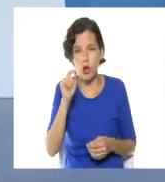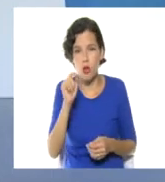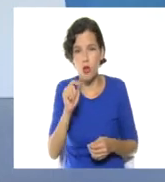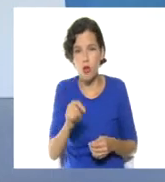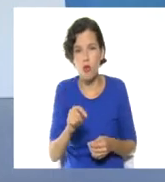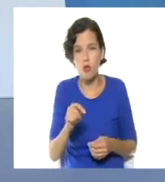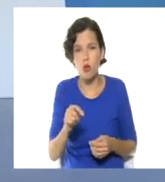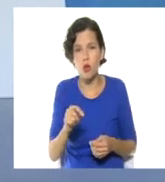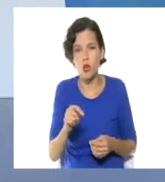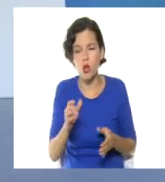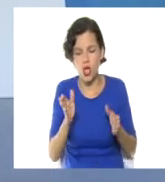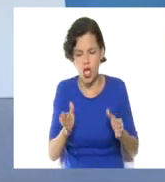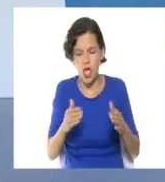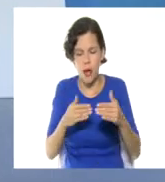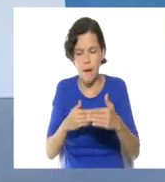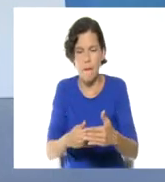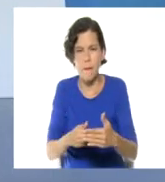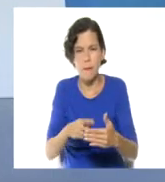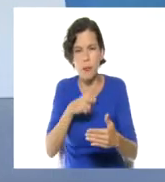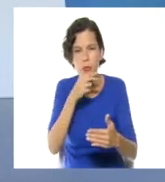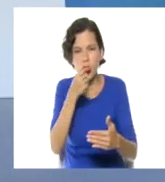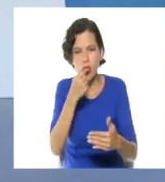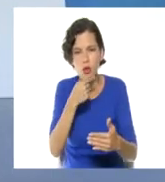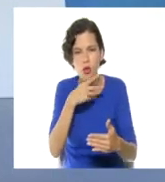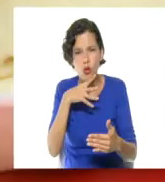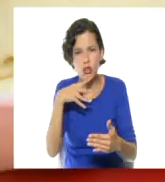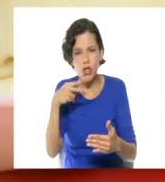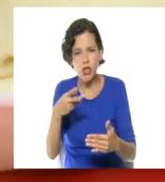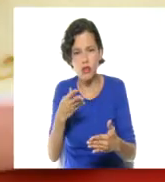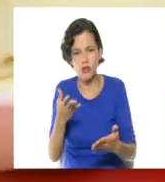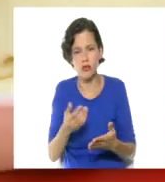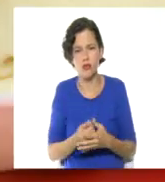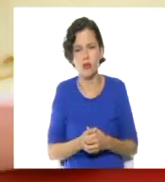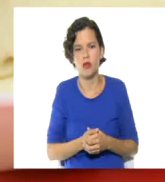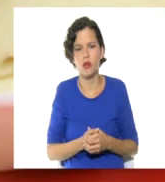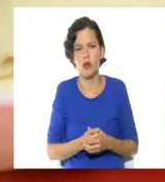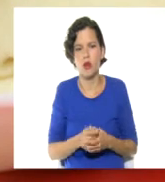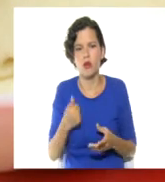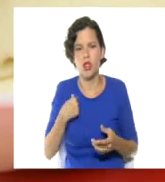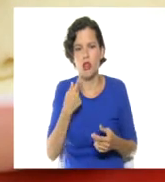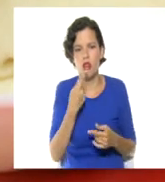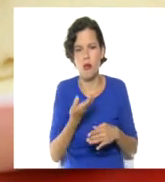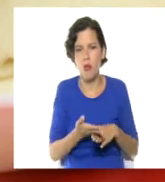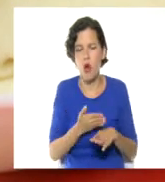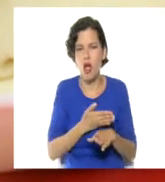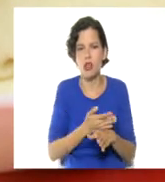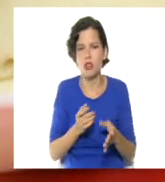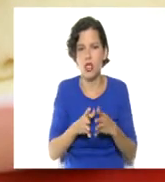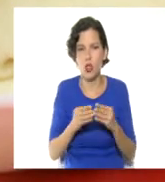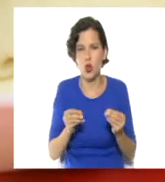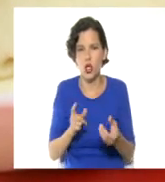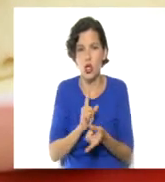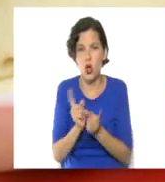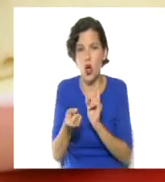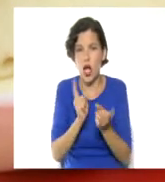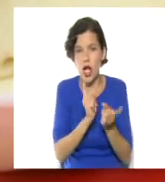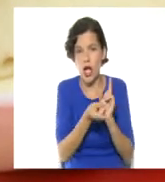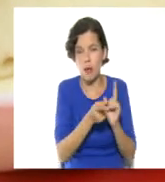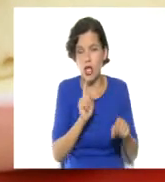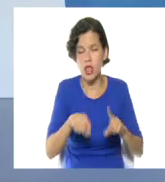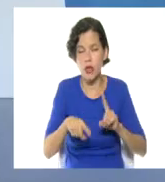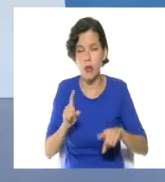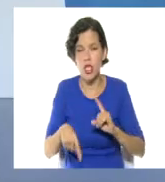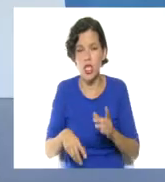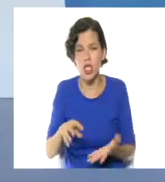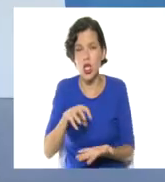de papelón, un punto dulce a ese guiso de las hallacas. Como ya lo mencionábamos, todo esto va a variar dependiendo de la